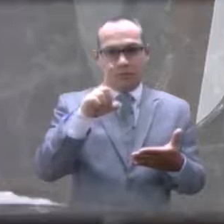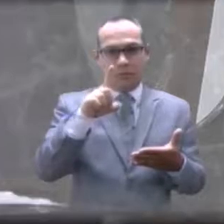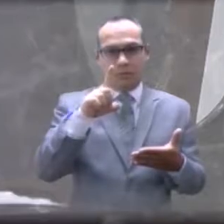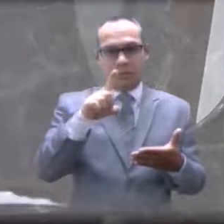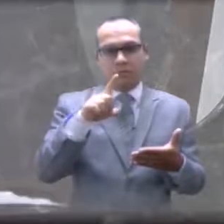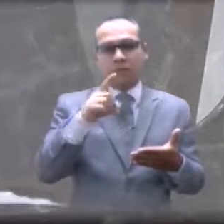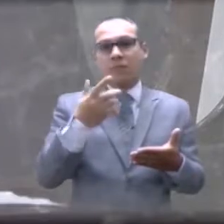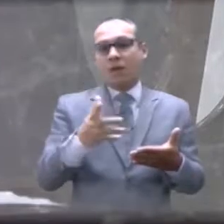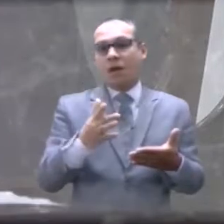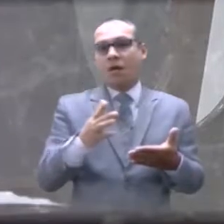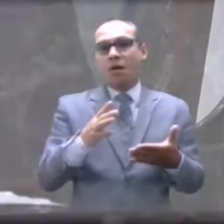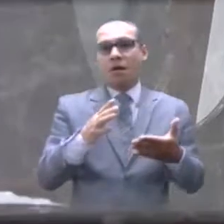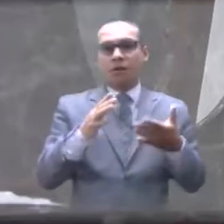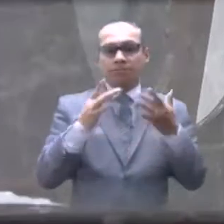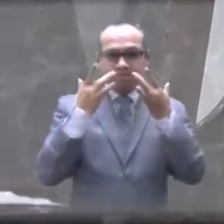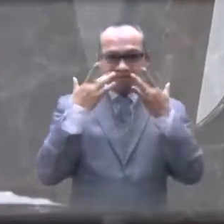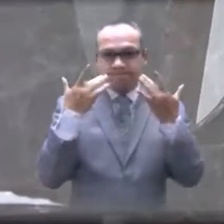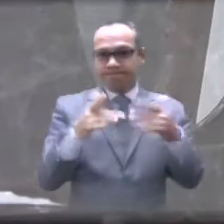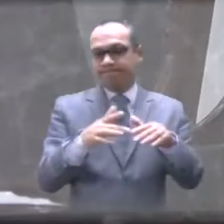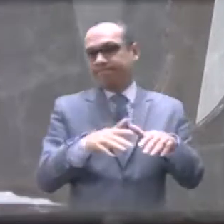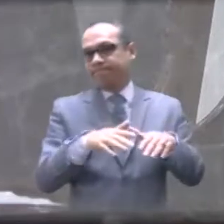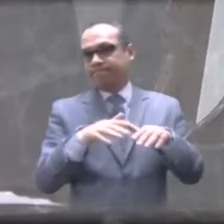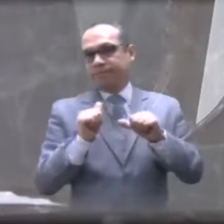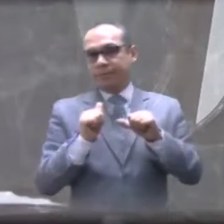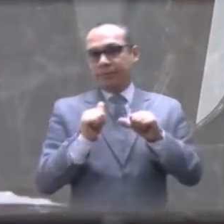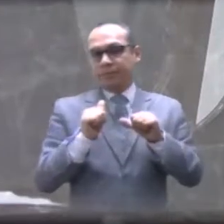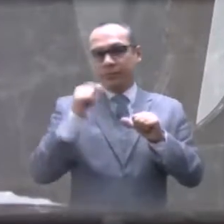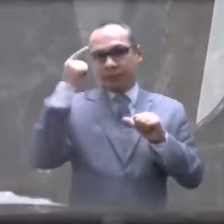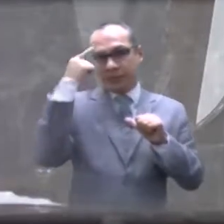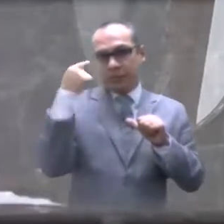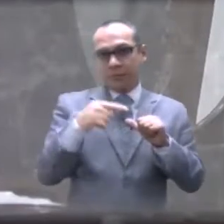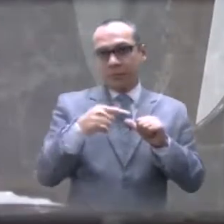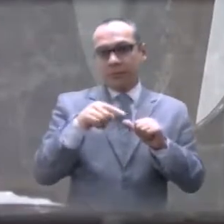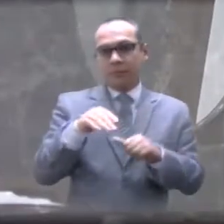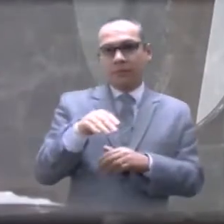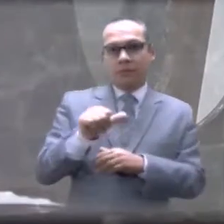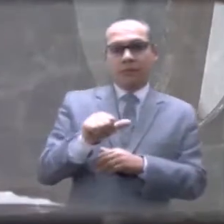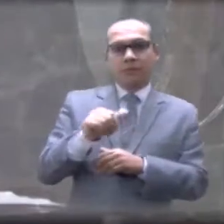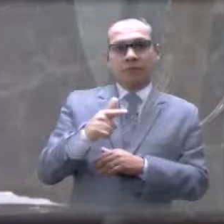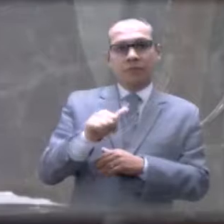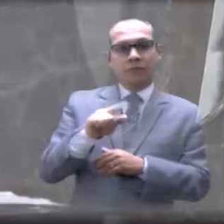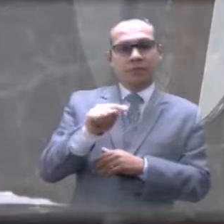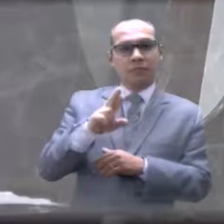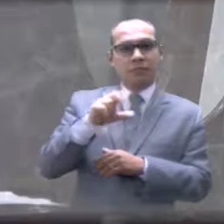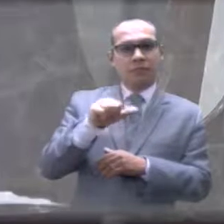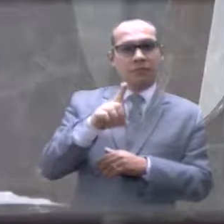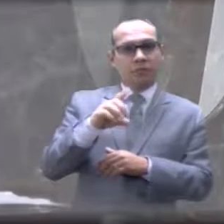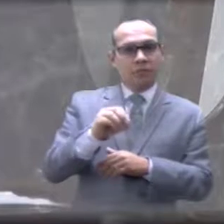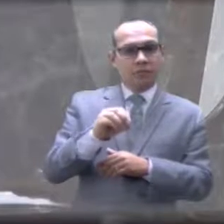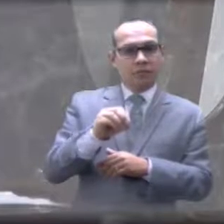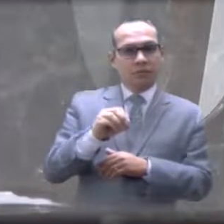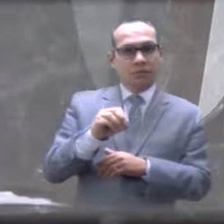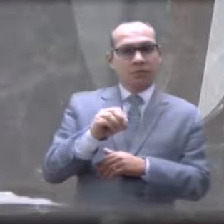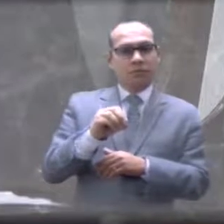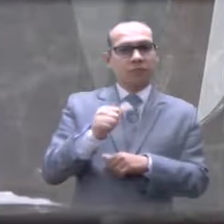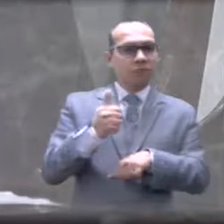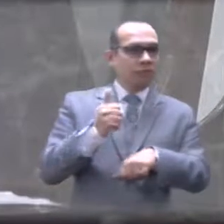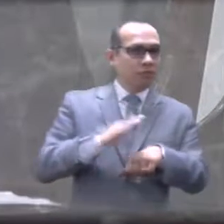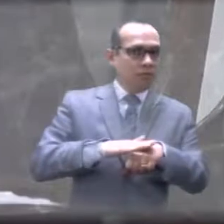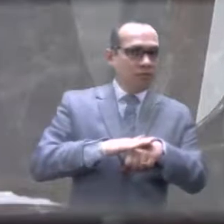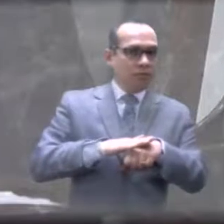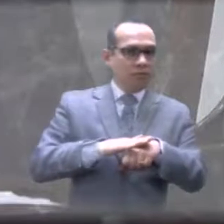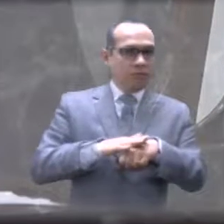por razones meramente personales al cargo de magistrado del Tribunal de Justicia Administrativa.